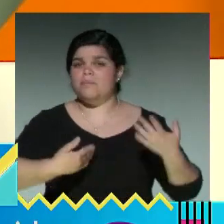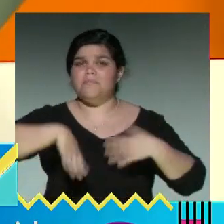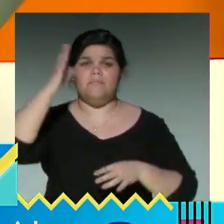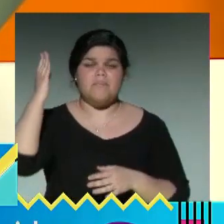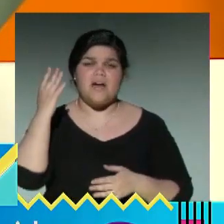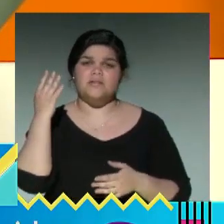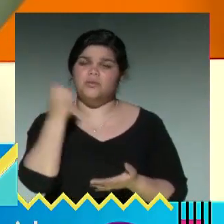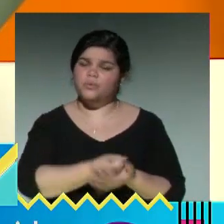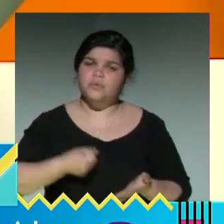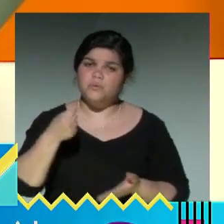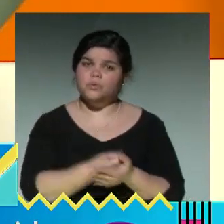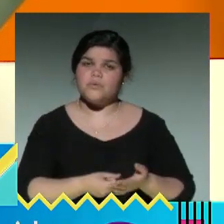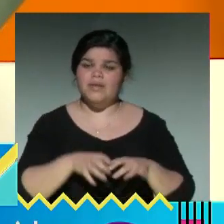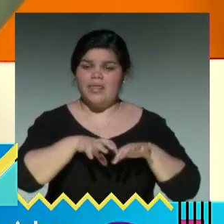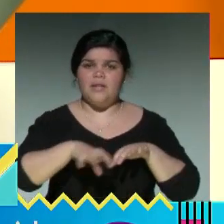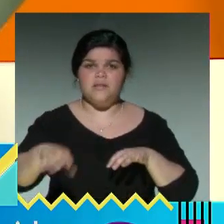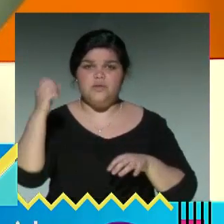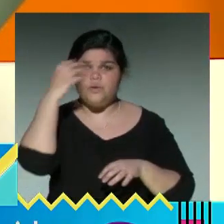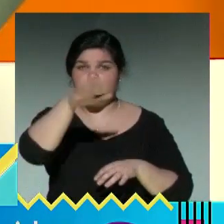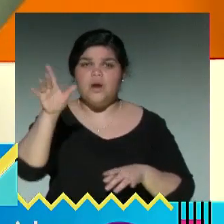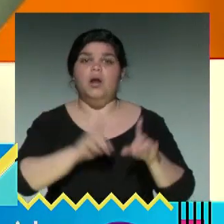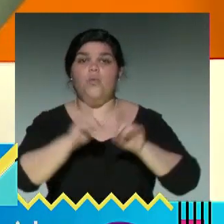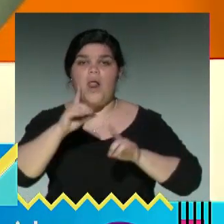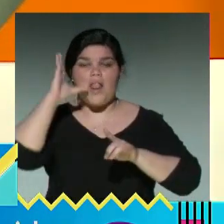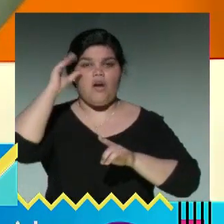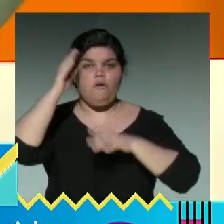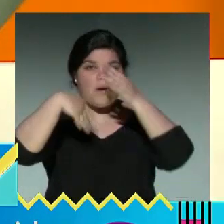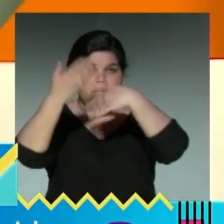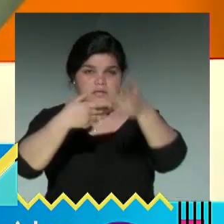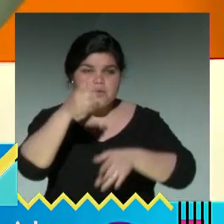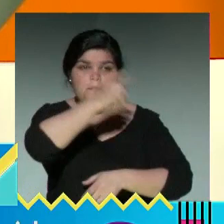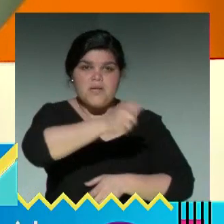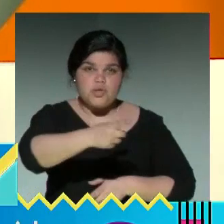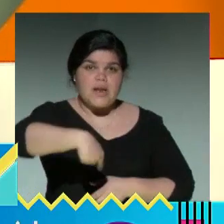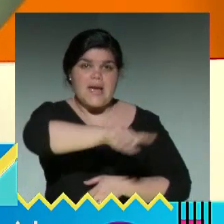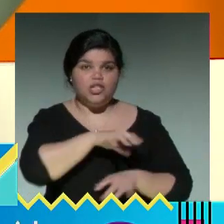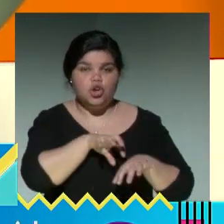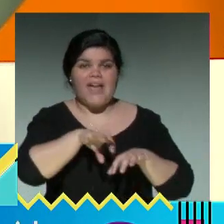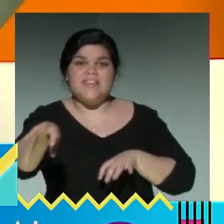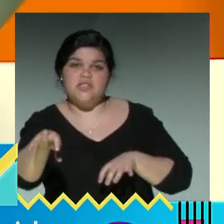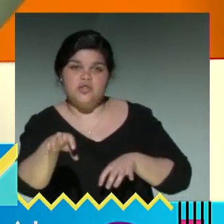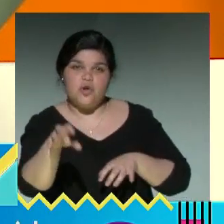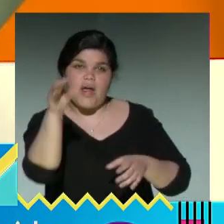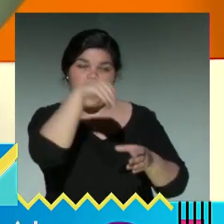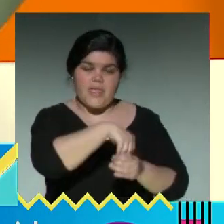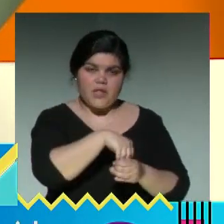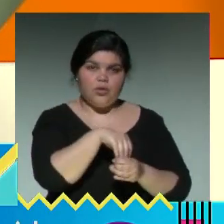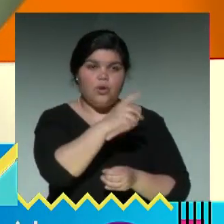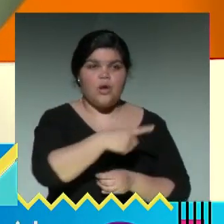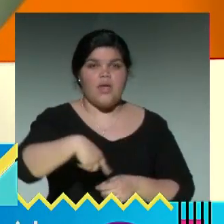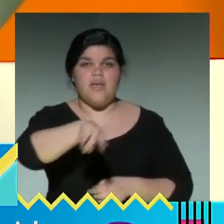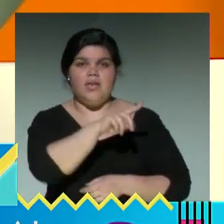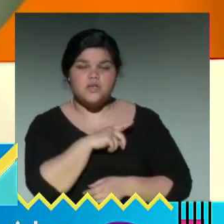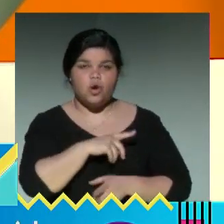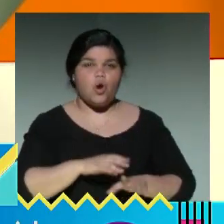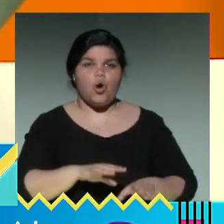la extensión rural es la formación de estos extensionistas desde un paradigma